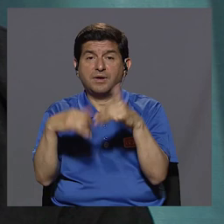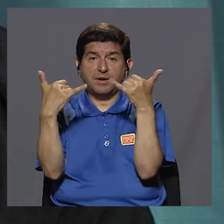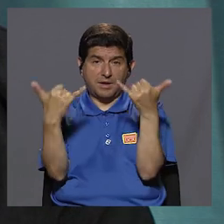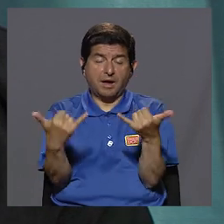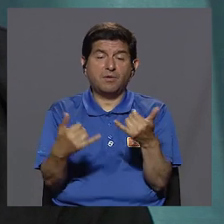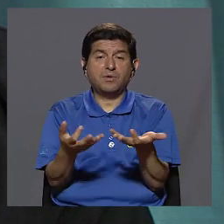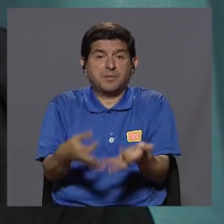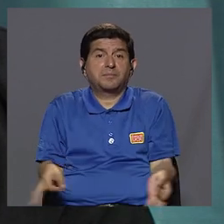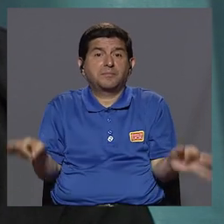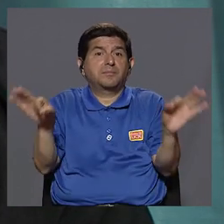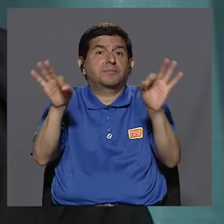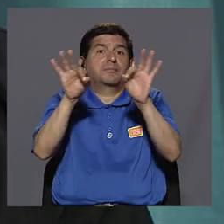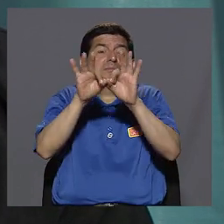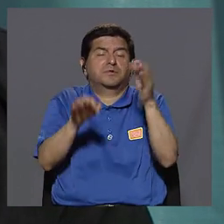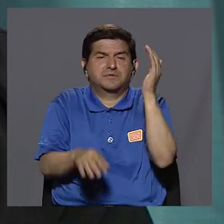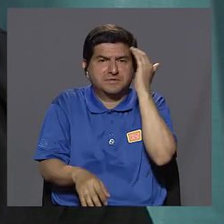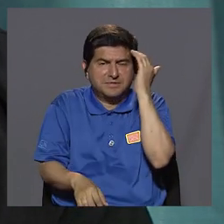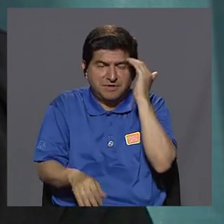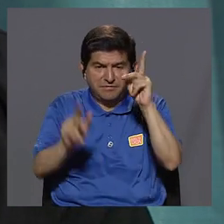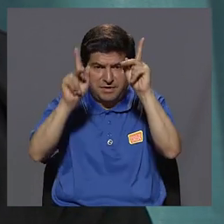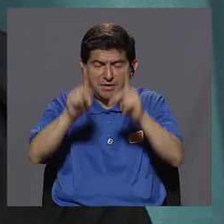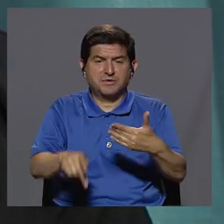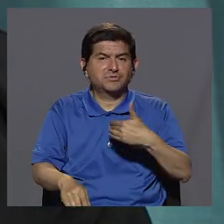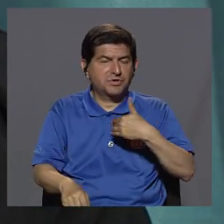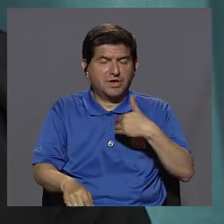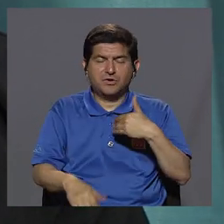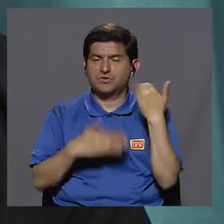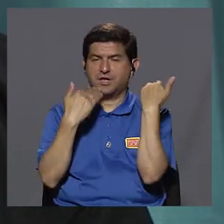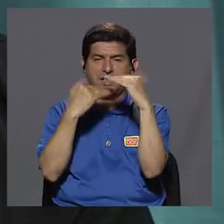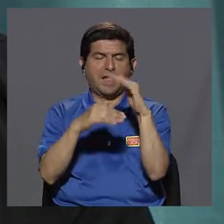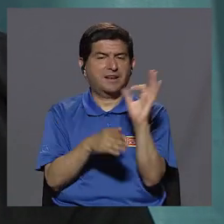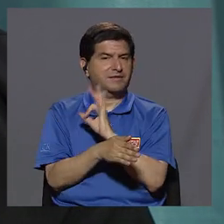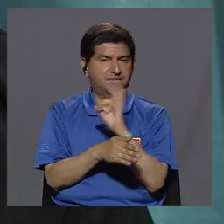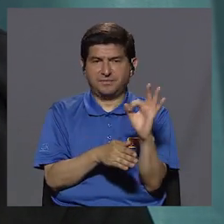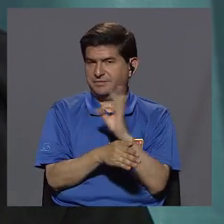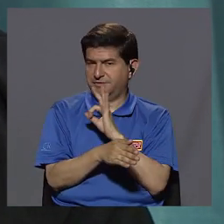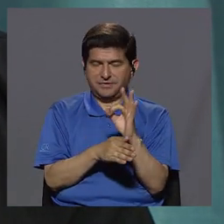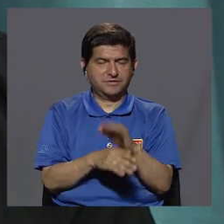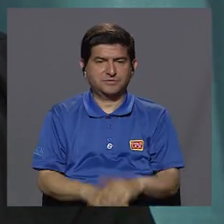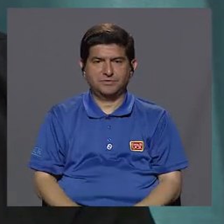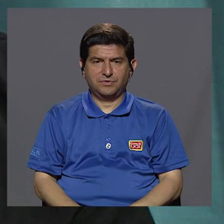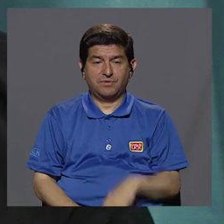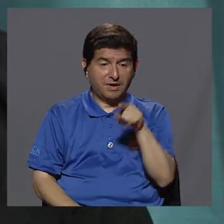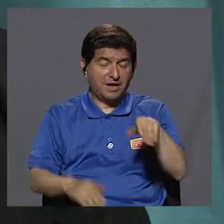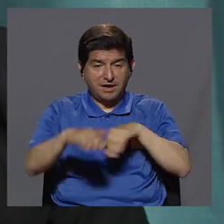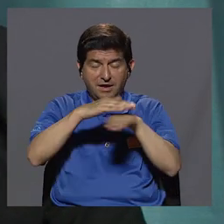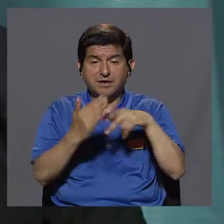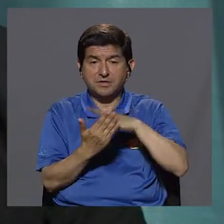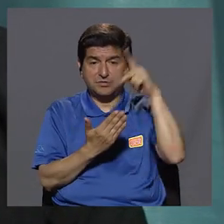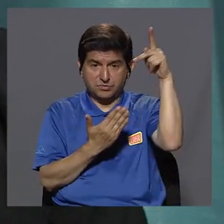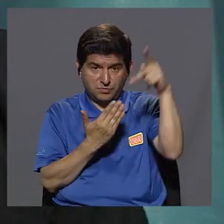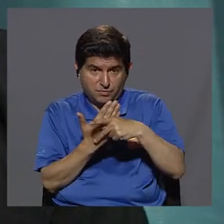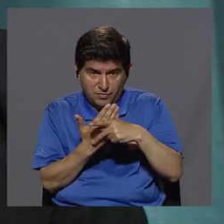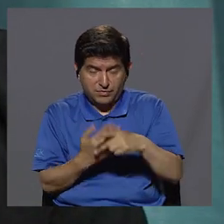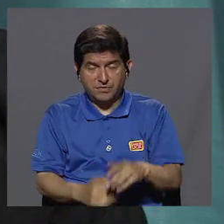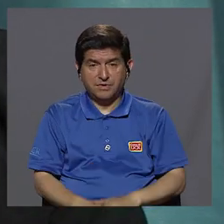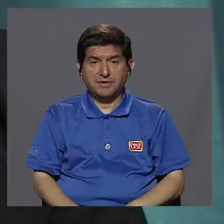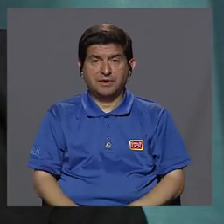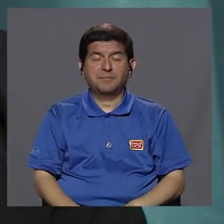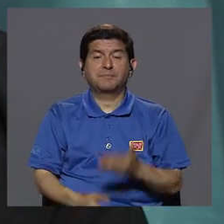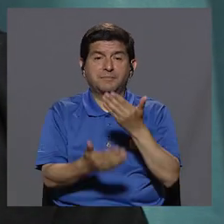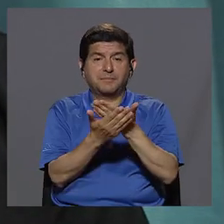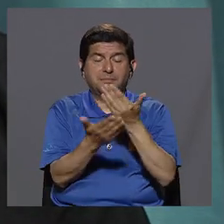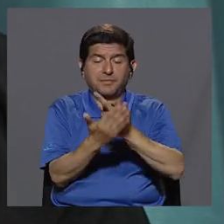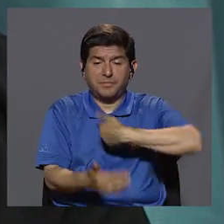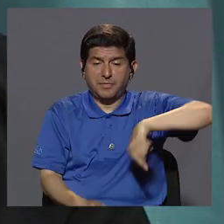es importante también conocer que el paciente no tenga una limitación funcional porque con base en eso es el programa eventualmente la de la